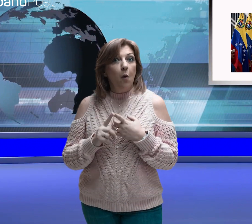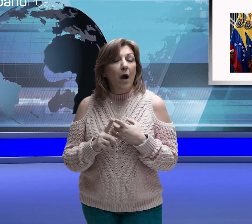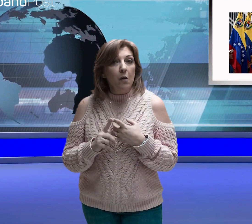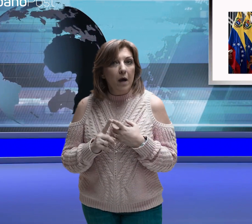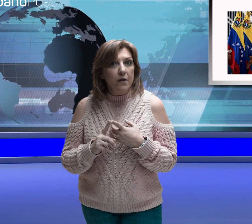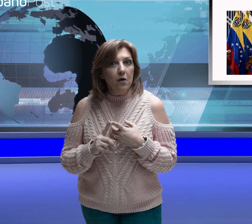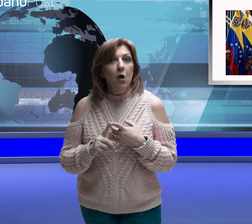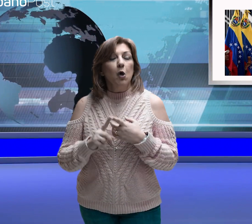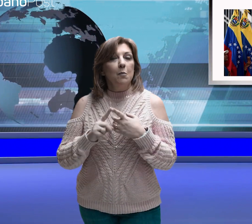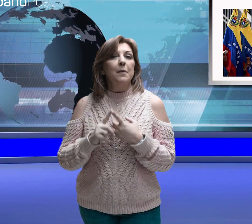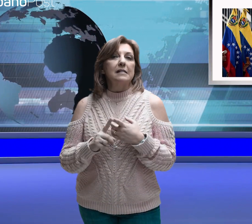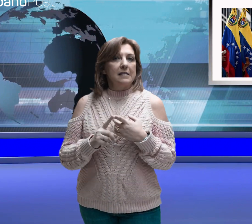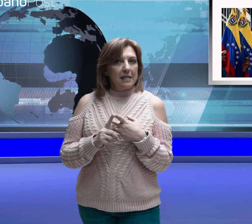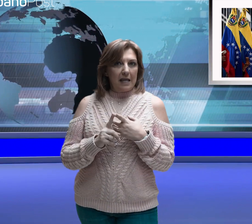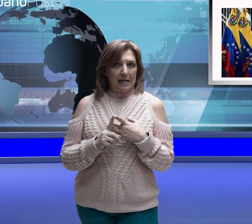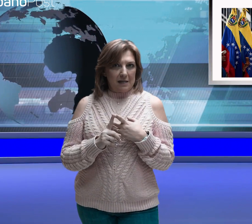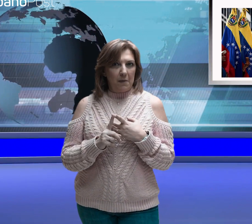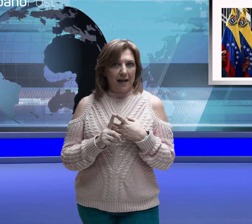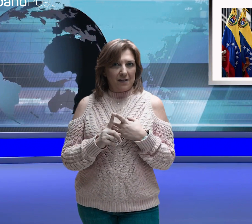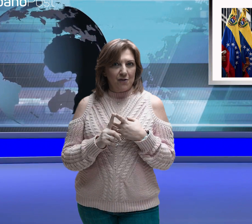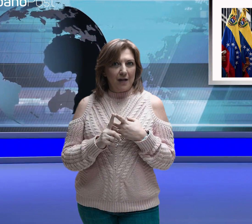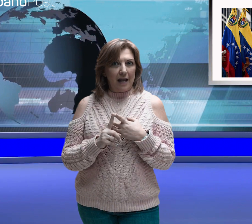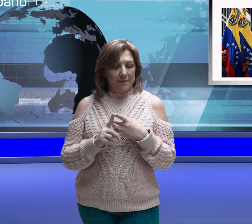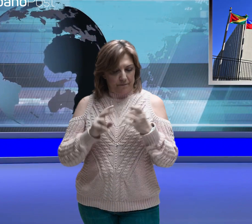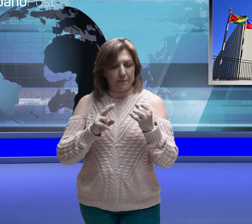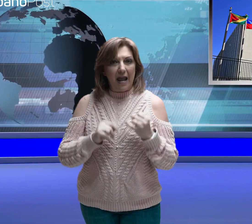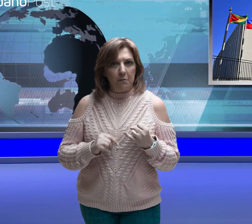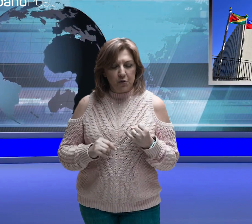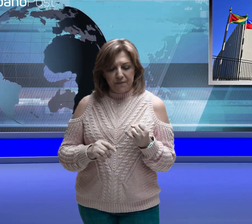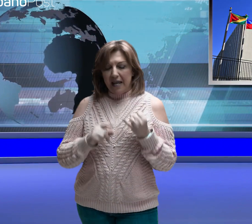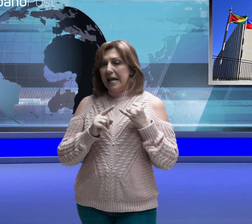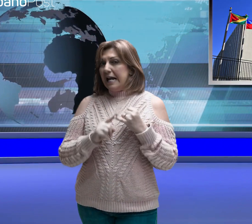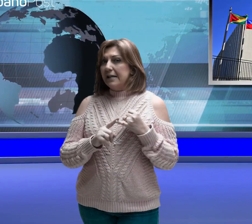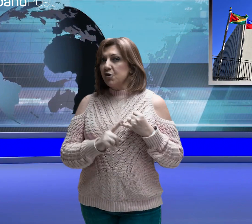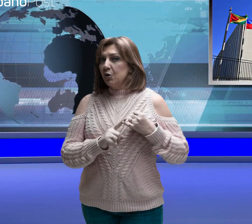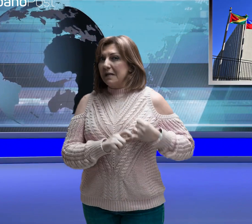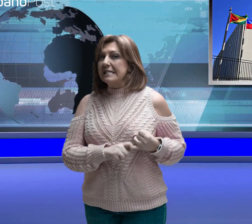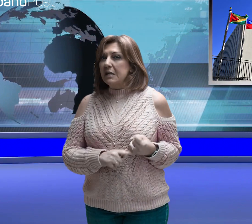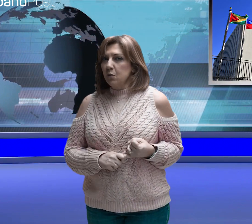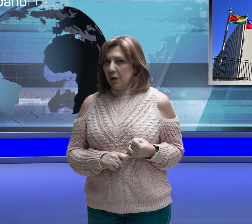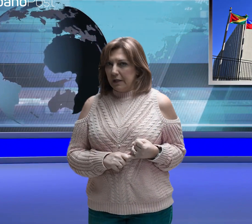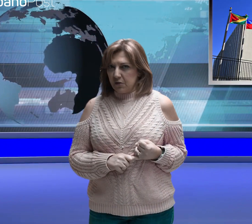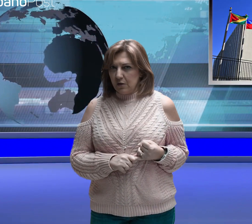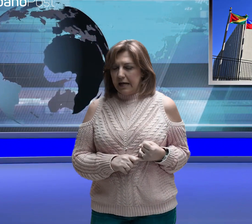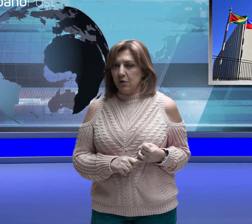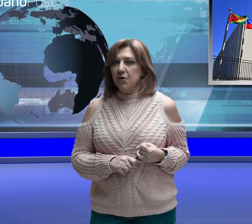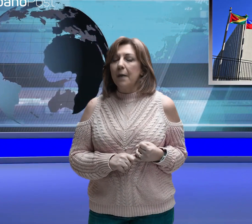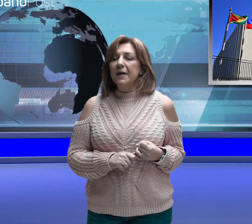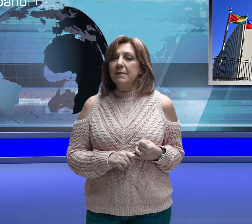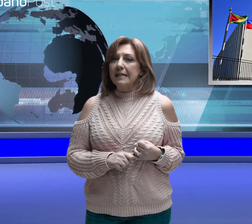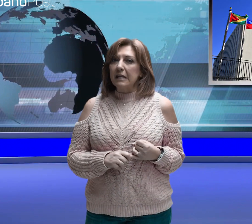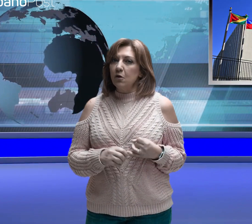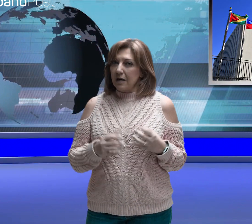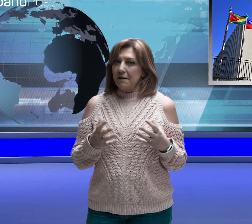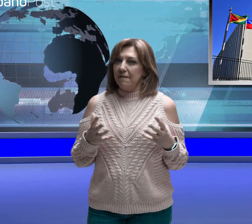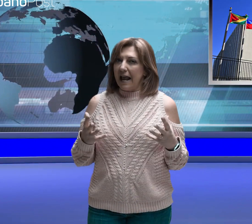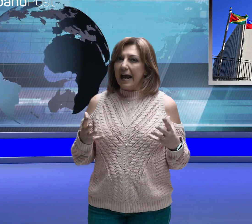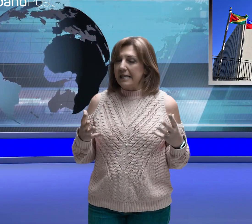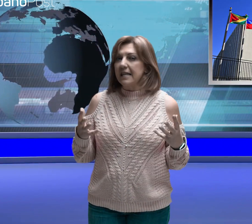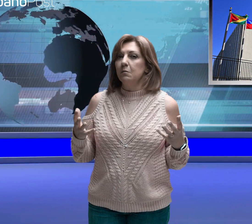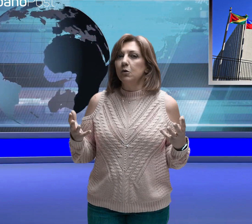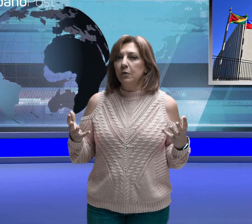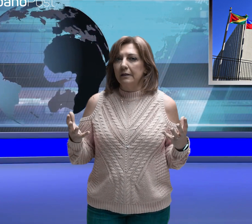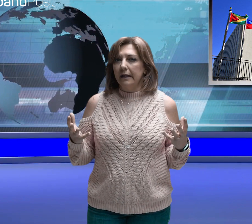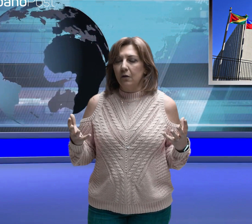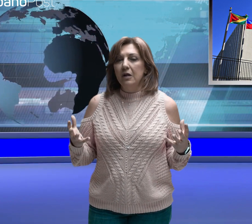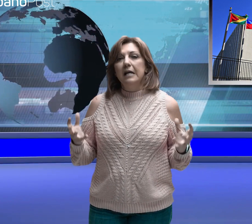juramentación de Juan Guaidó como presidente de la Asamblea Nacional. Veamos, el éxodo masivo de venezolanos ha permitido reflejar